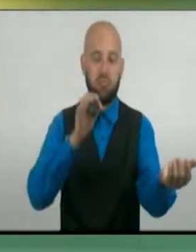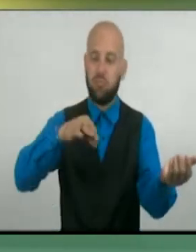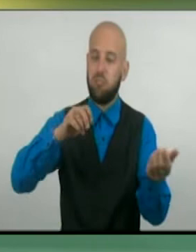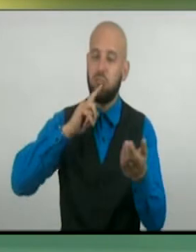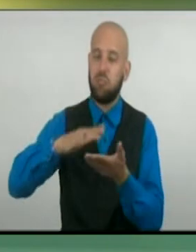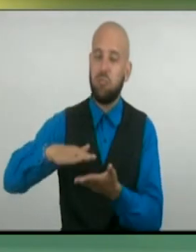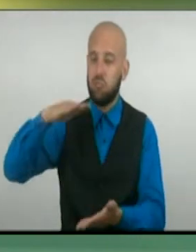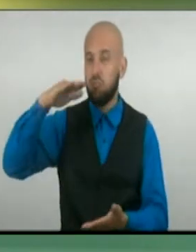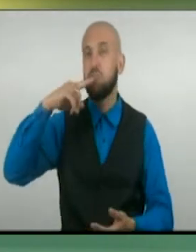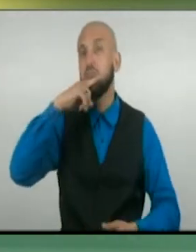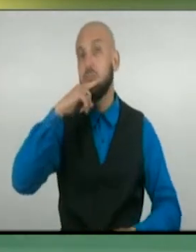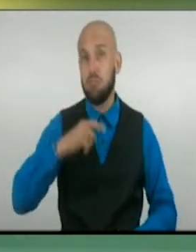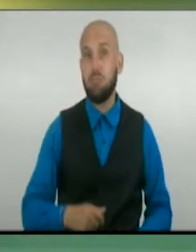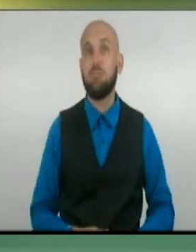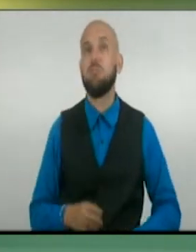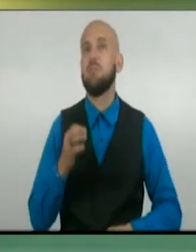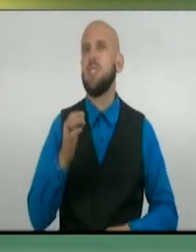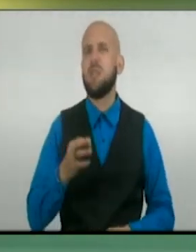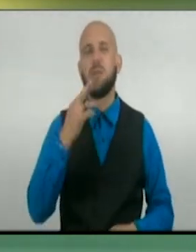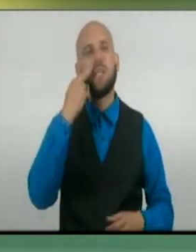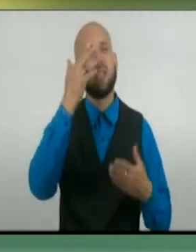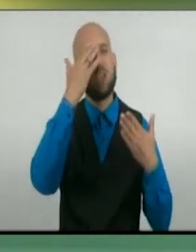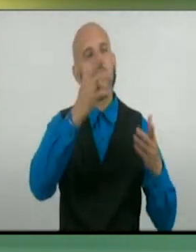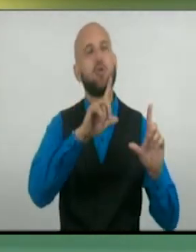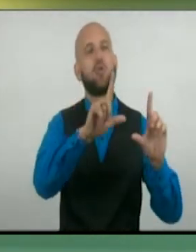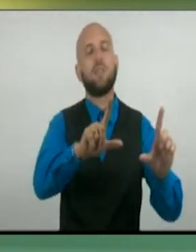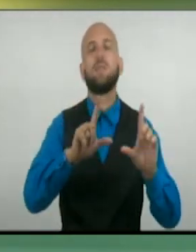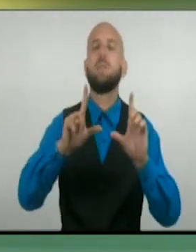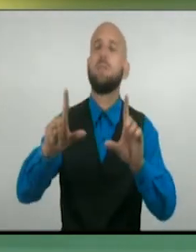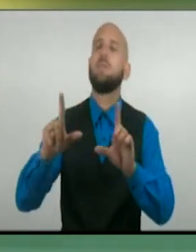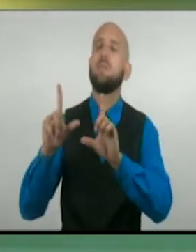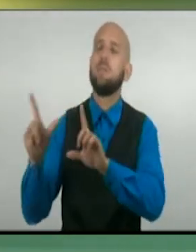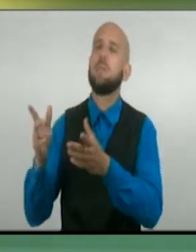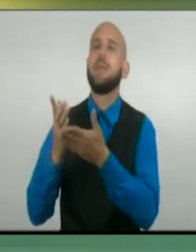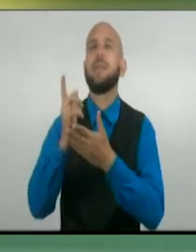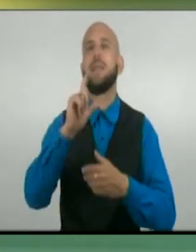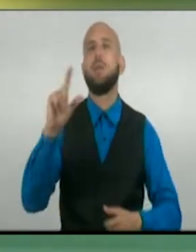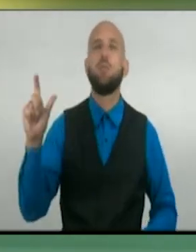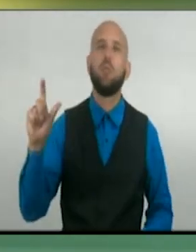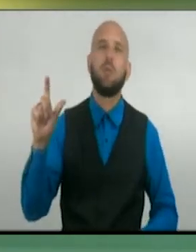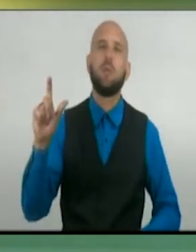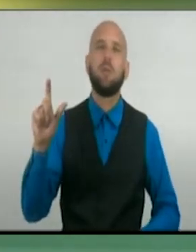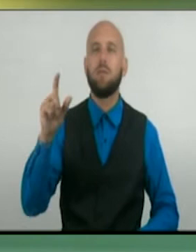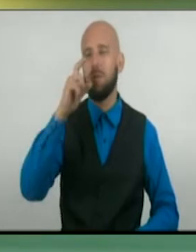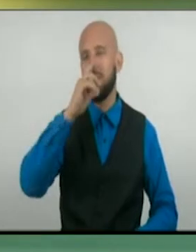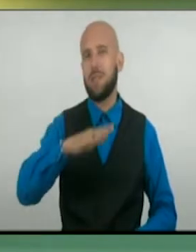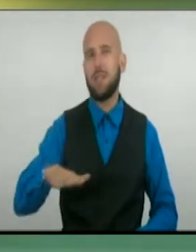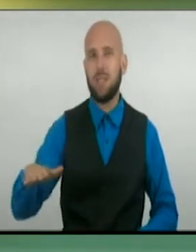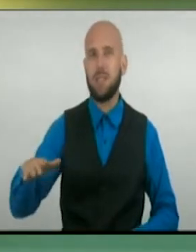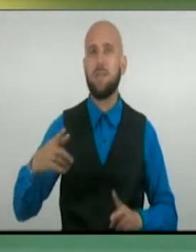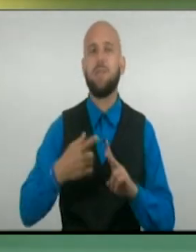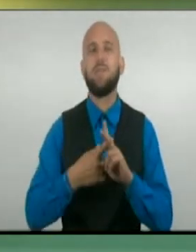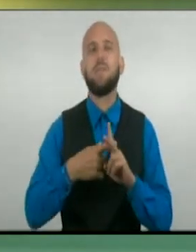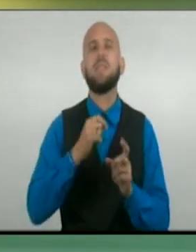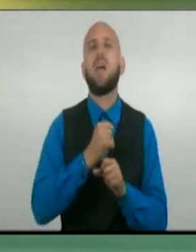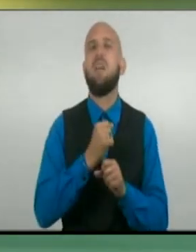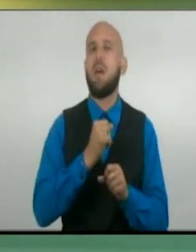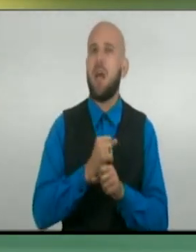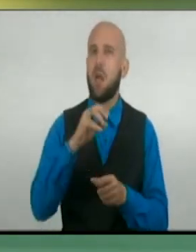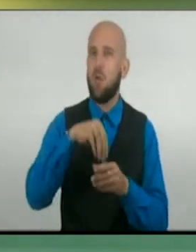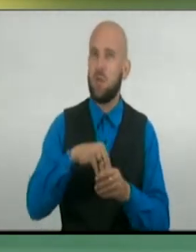la provincia que se entrega el reconocimiento a los donantes en las escuelas de los niños en los centros de trabajo